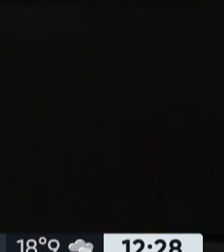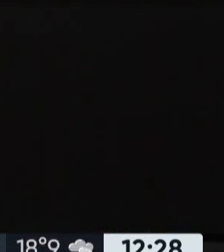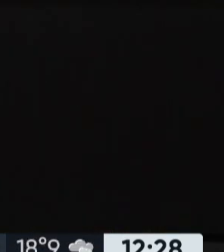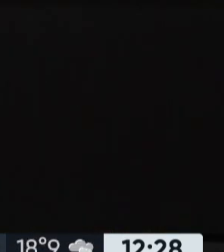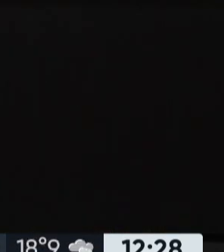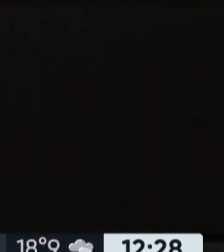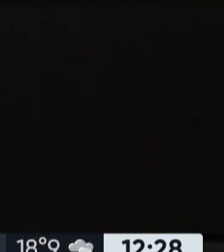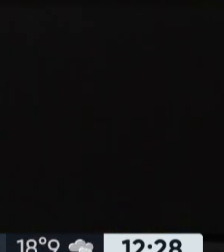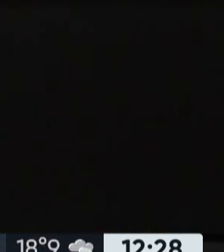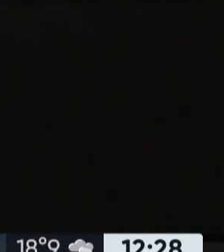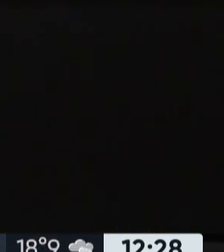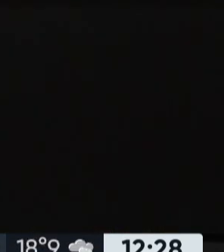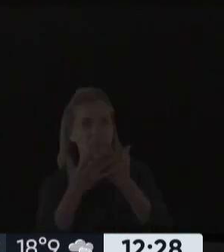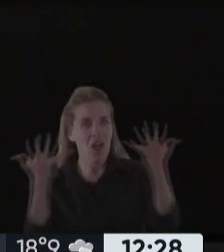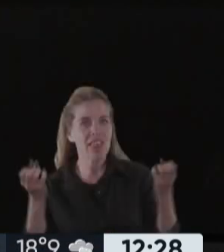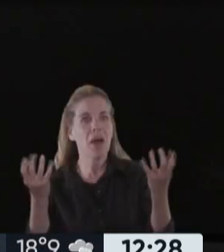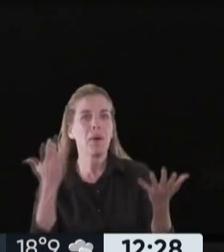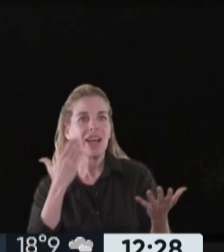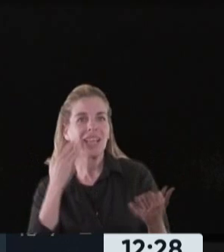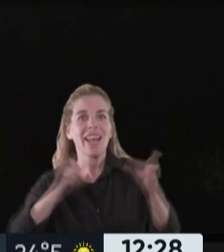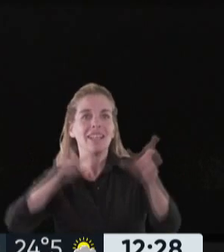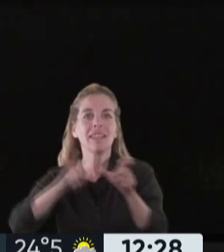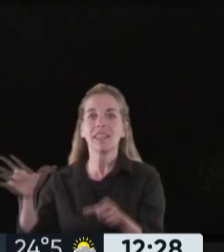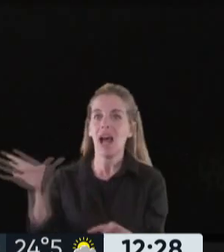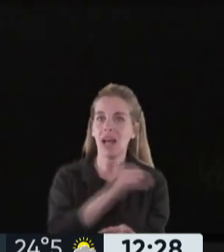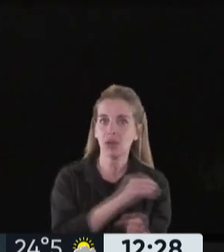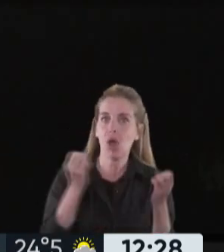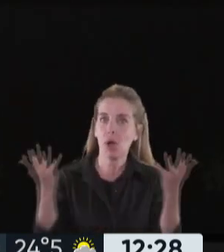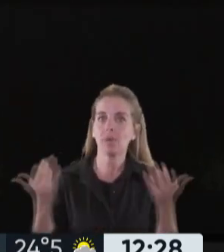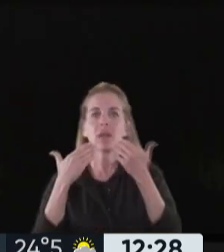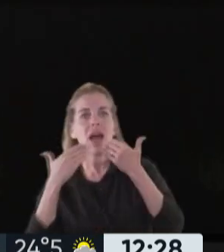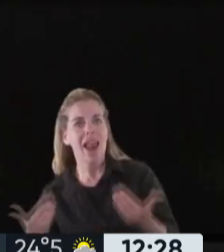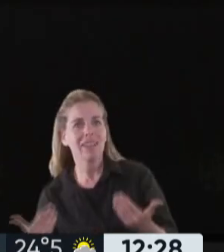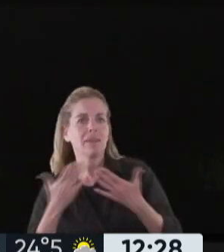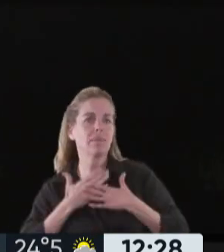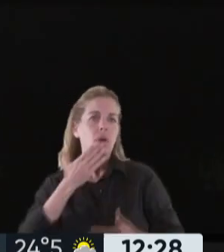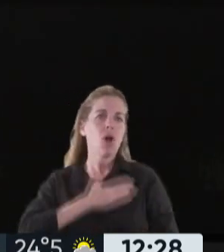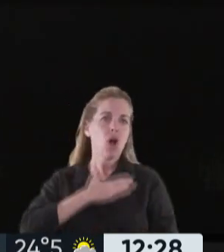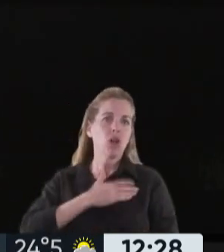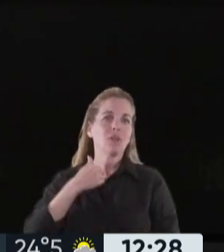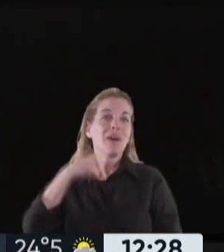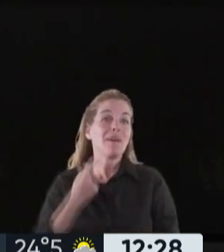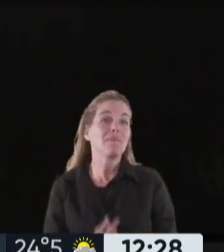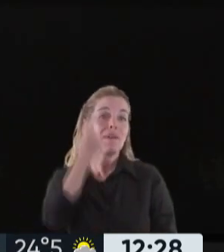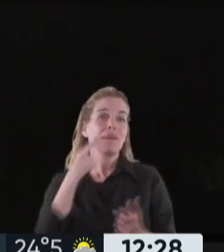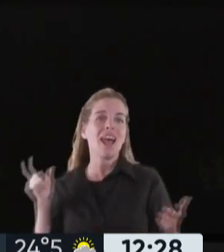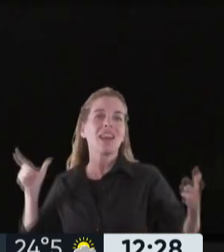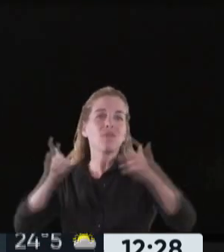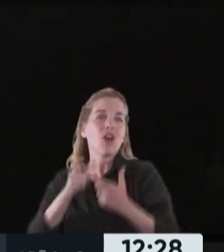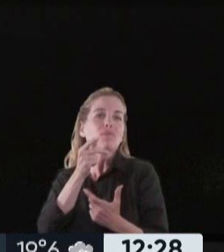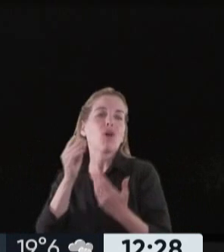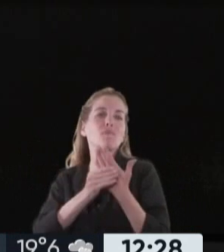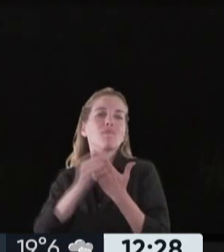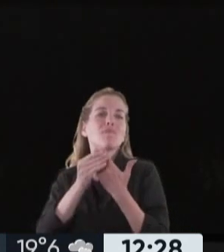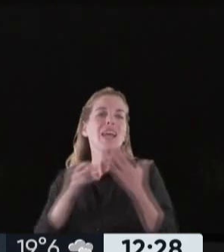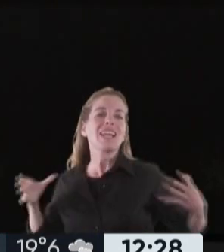Bueno, muy buenos días, buenas tardes a todos, a todas. Gracias, un placer. Bueno, es mi primera reunión de